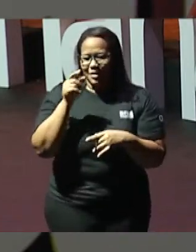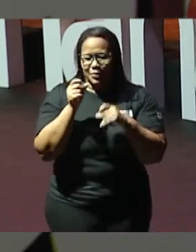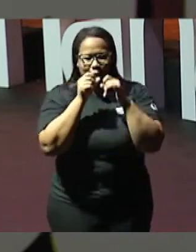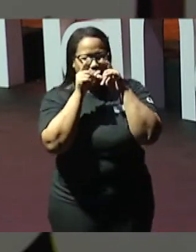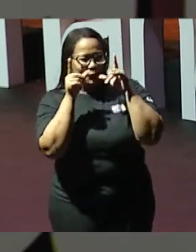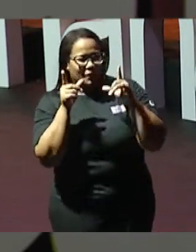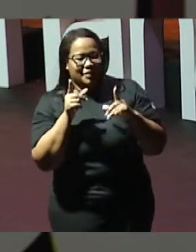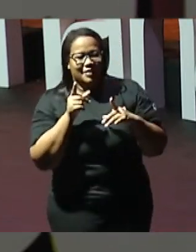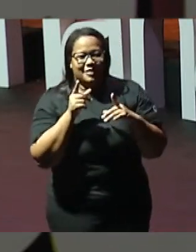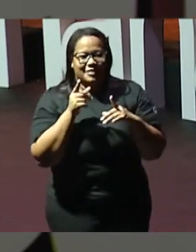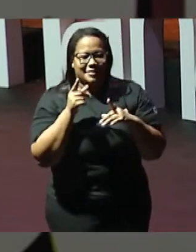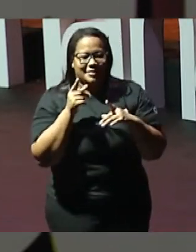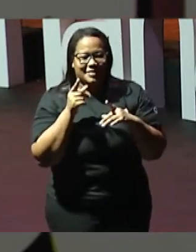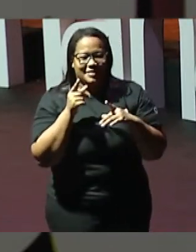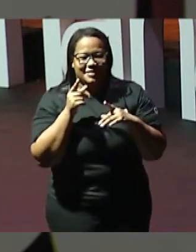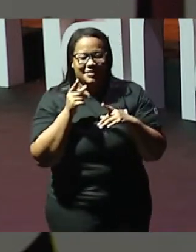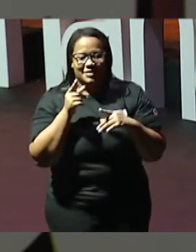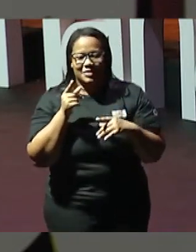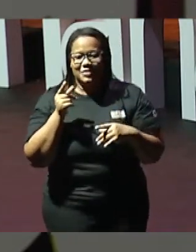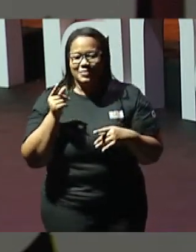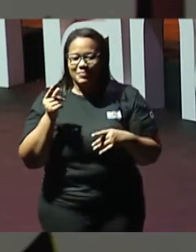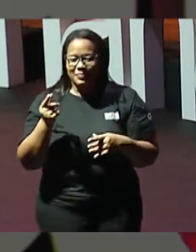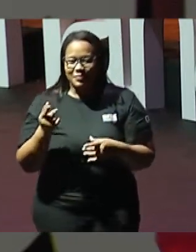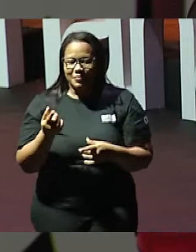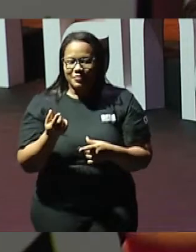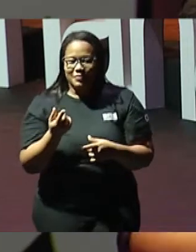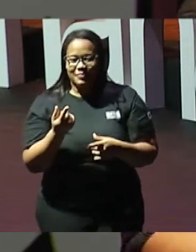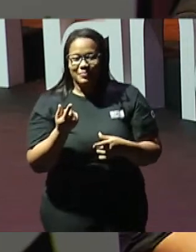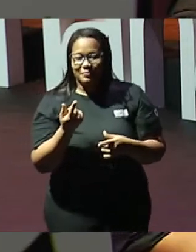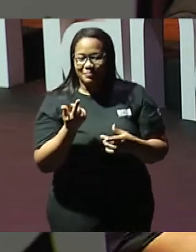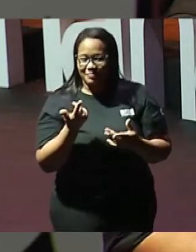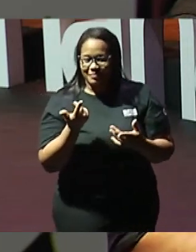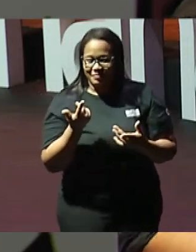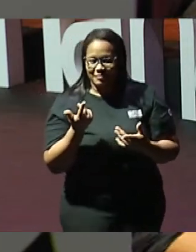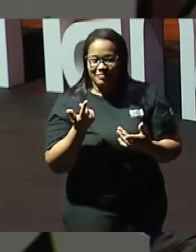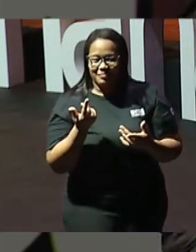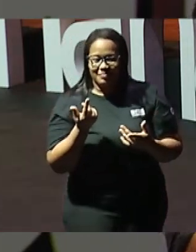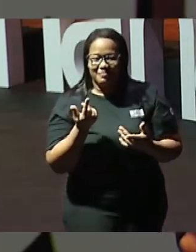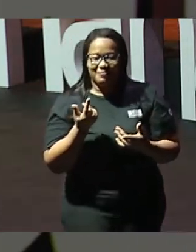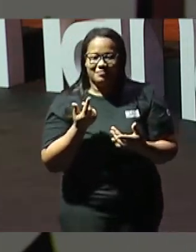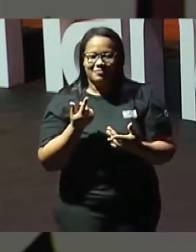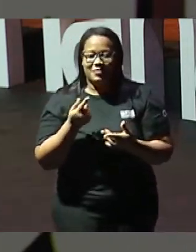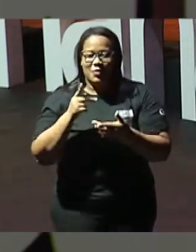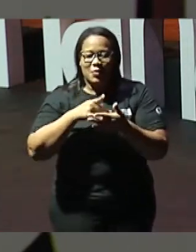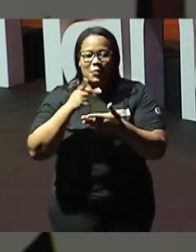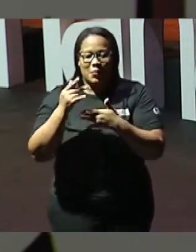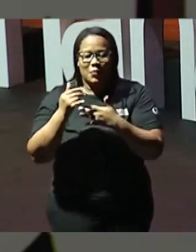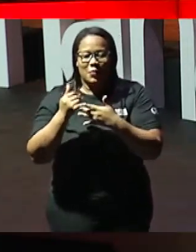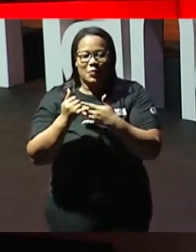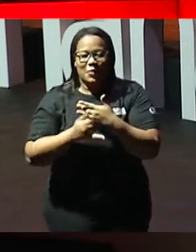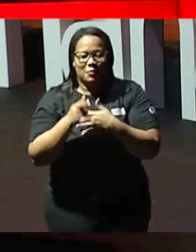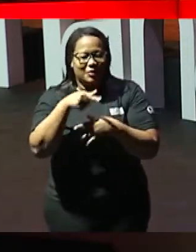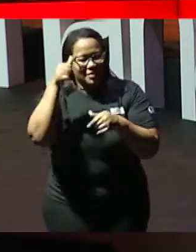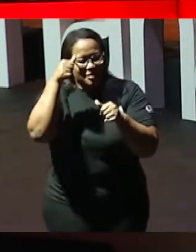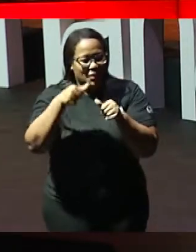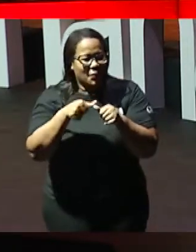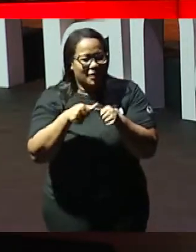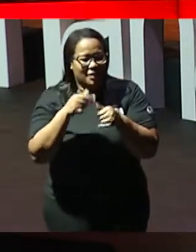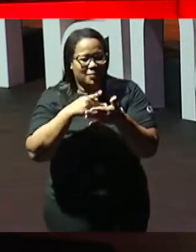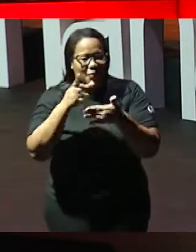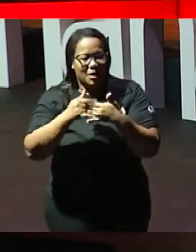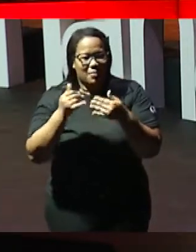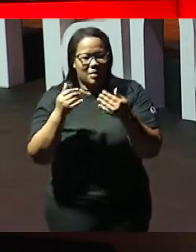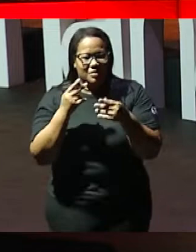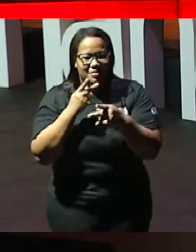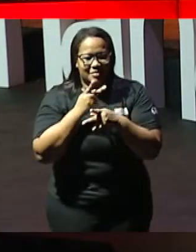mascota de todo el mundo y era haciendo el show del mediodía yo no sé usted se acuerda lo que he hecho del mediodía bueno yo me voy a ir a el